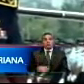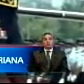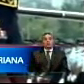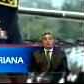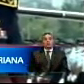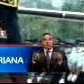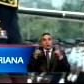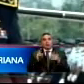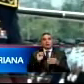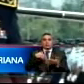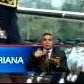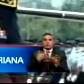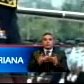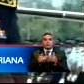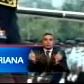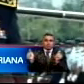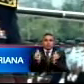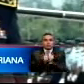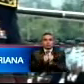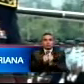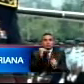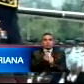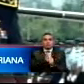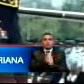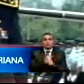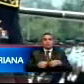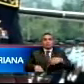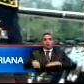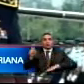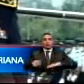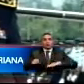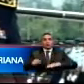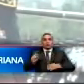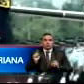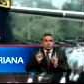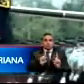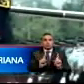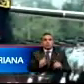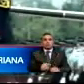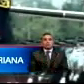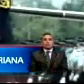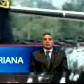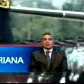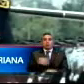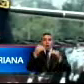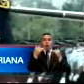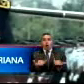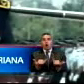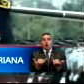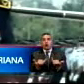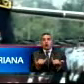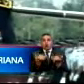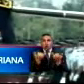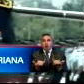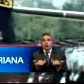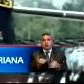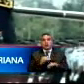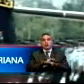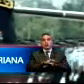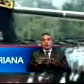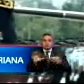asistiré a acompañarlos a los tribunales de justicia. Es el momento de